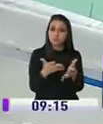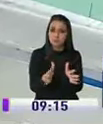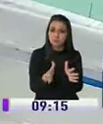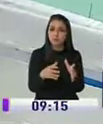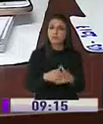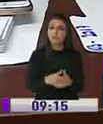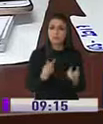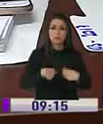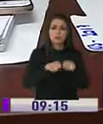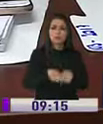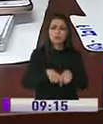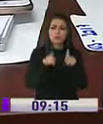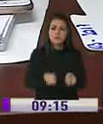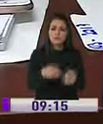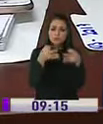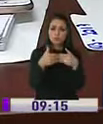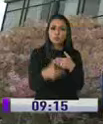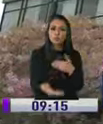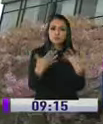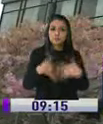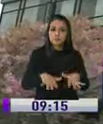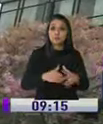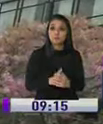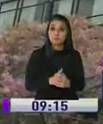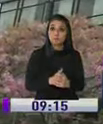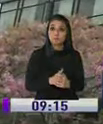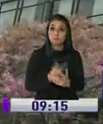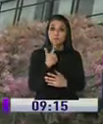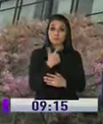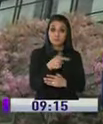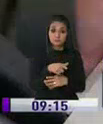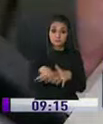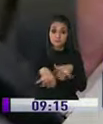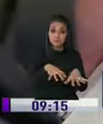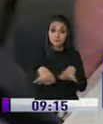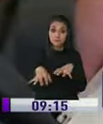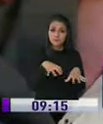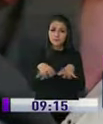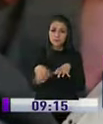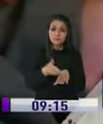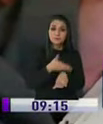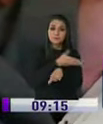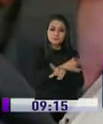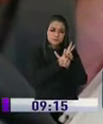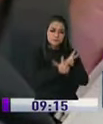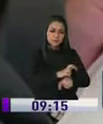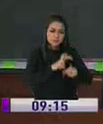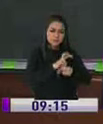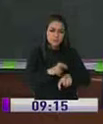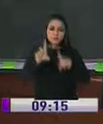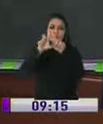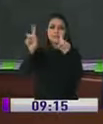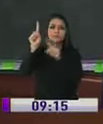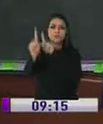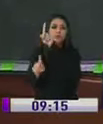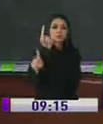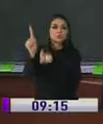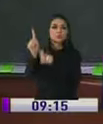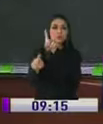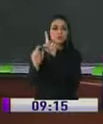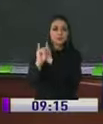cesión de contrato que debió haberse cumplido. La entidad señala que esta operación se basó en el estudio realizado por una consultora,